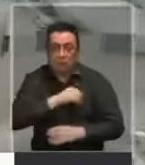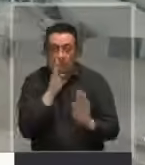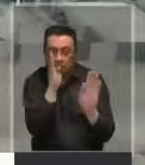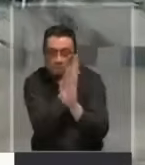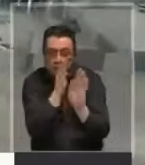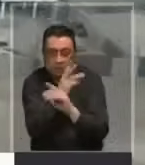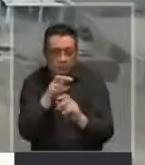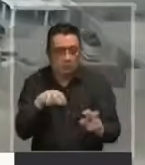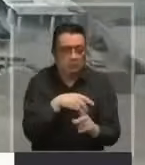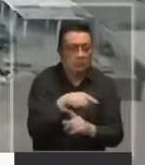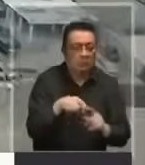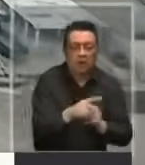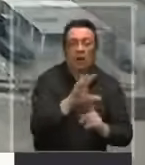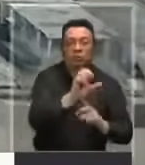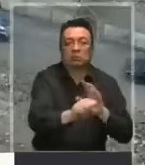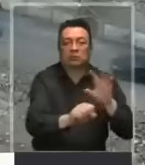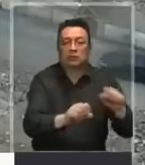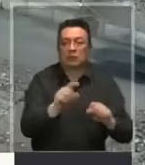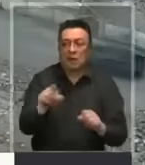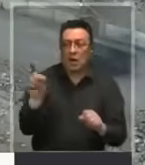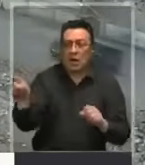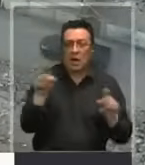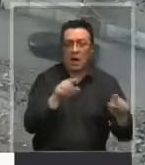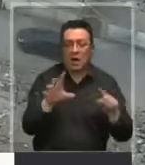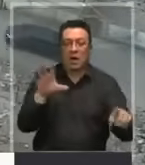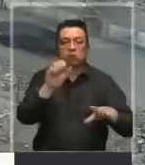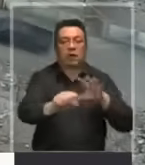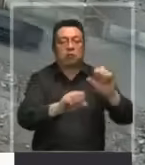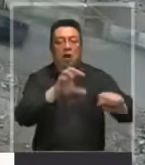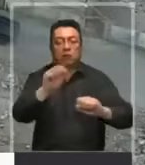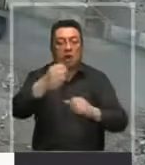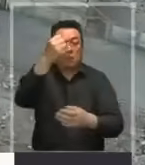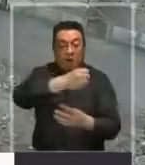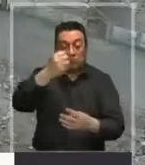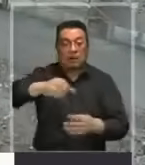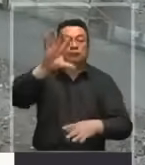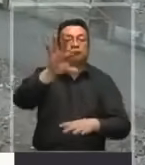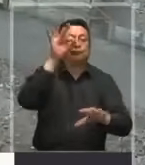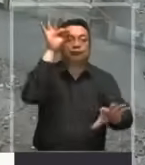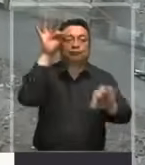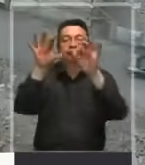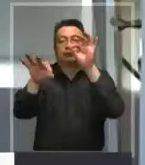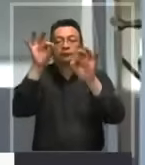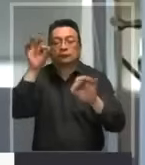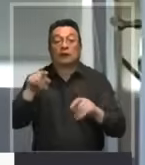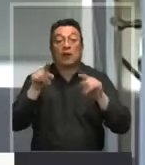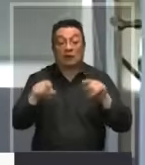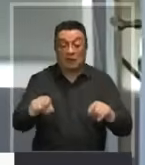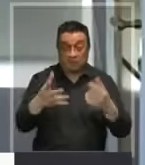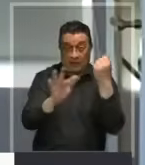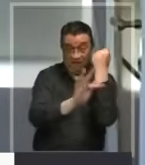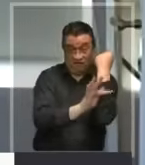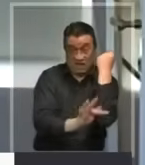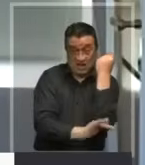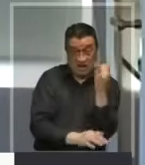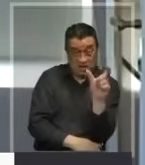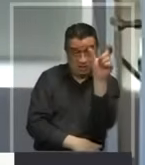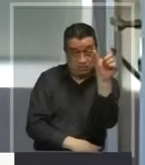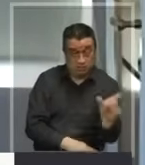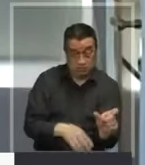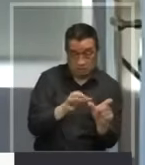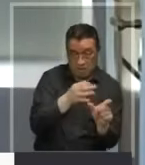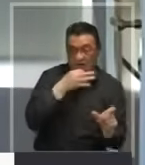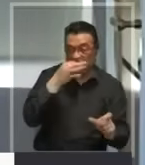del clan de los gallegos fueron cayendo y sus homicidios fueron descubiertos. Cada vez que un fiscal le asegura